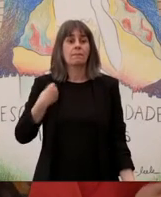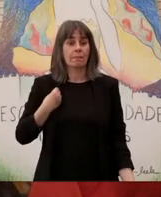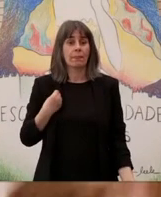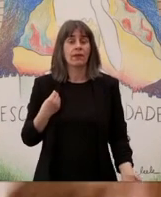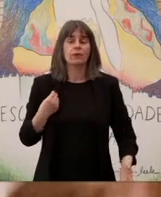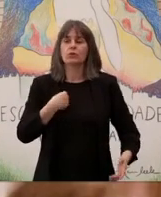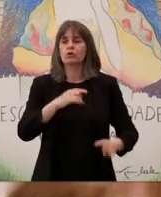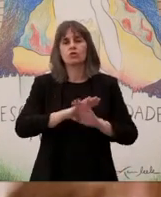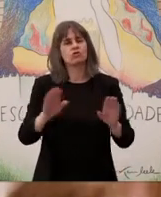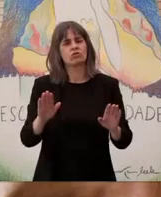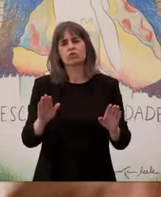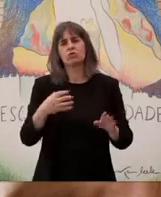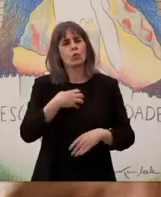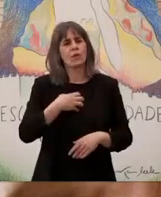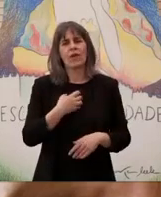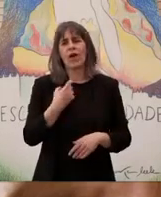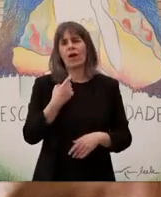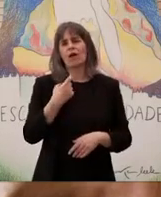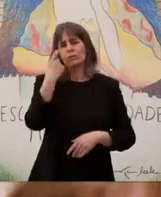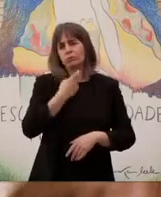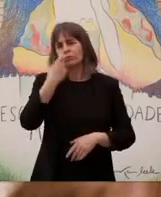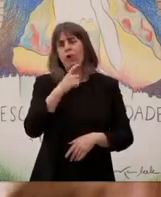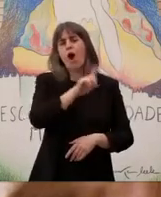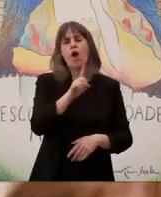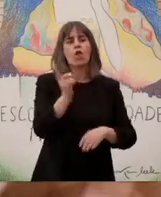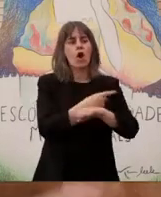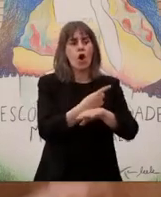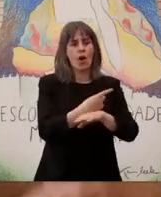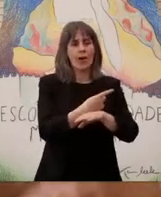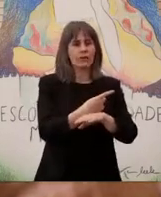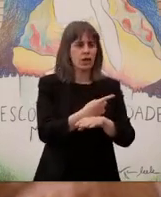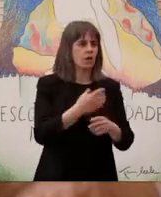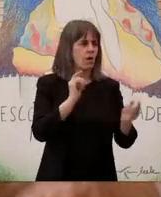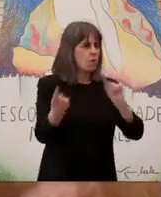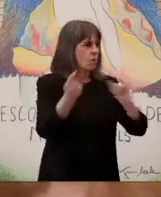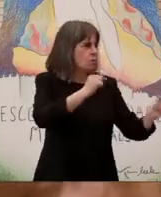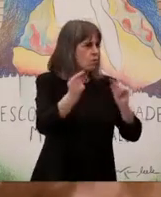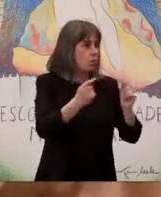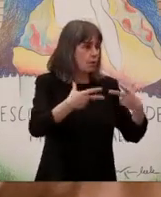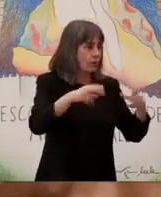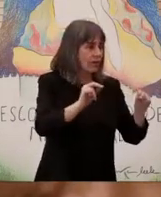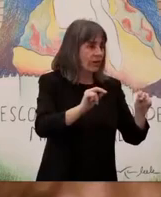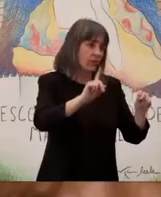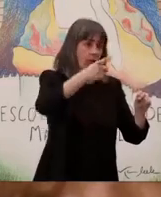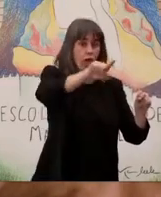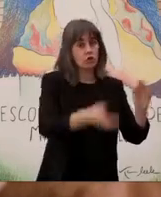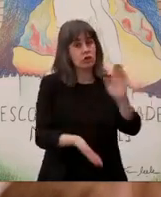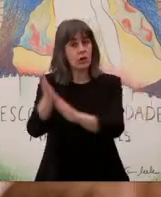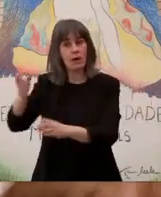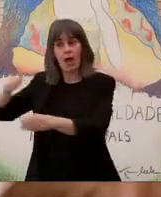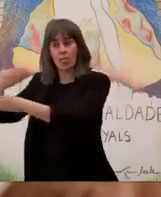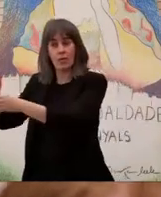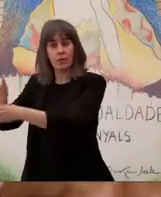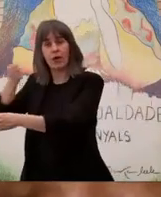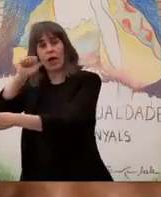uno estuvo dispuesto a pasar 11 horas y que luego después vayan a tomar una cerveza y decidan todo no porque consideras o traballo de 11 horas